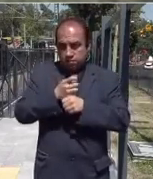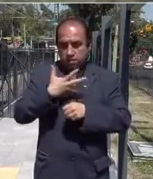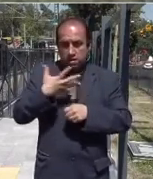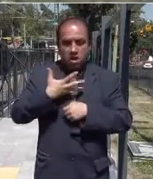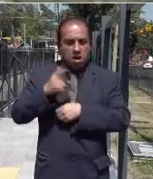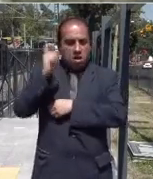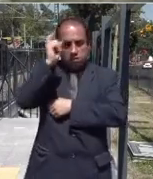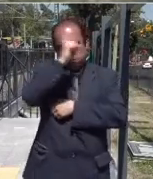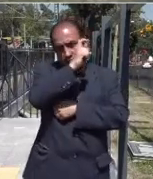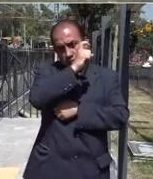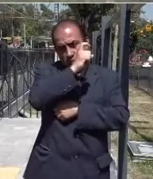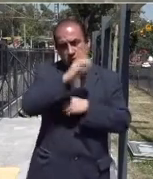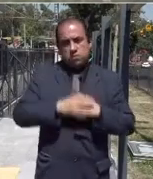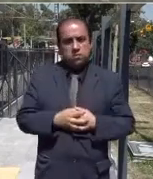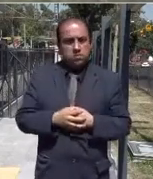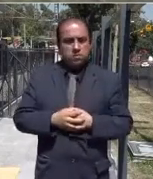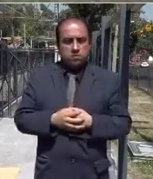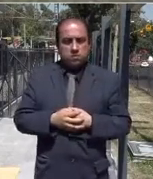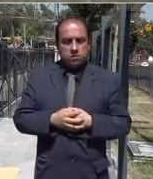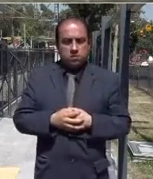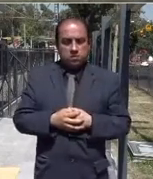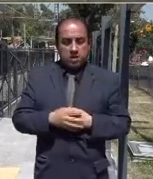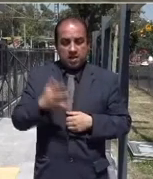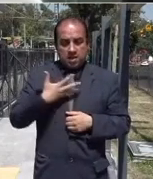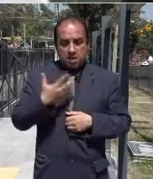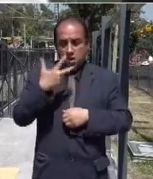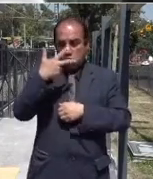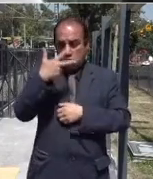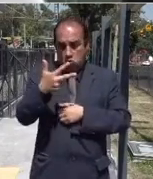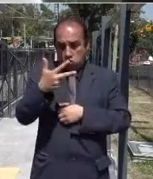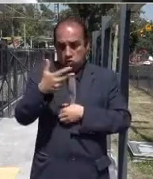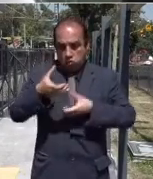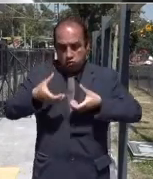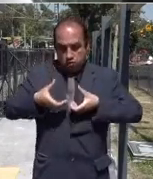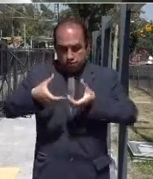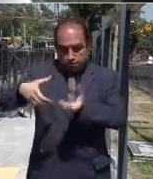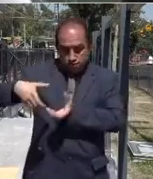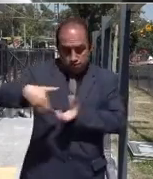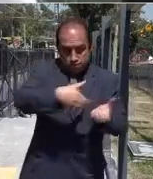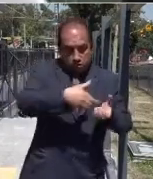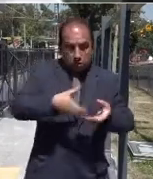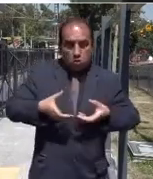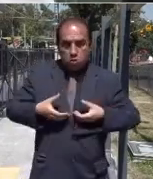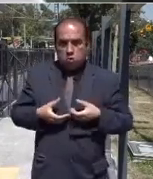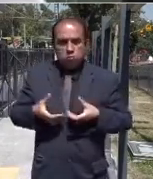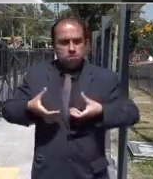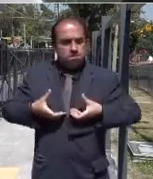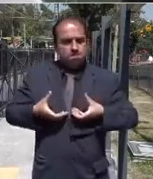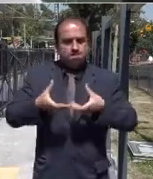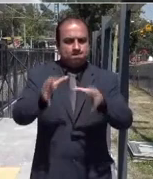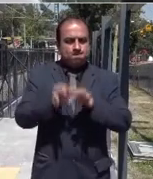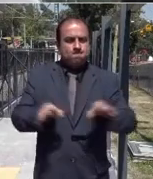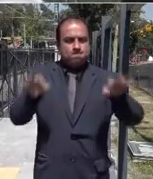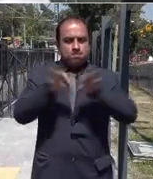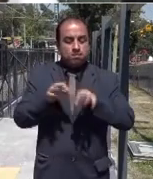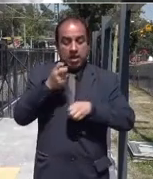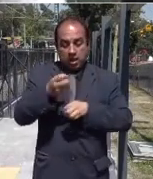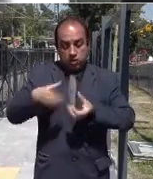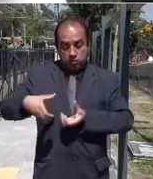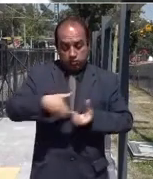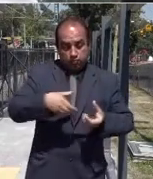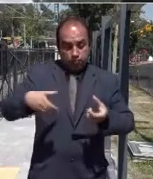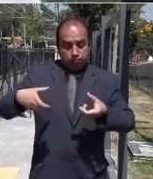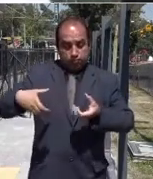dificultad o tiene la dificultad que tiene 8 cruces con vialidades muy importantes. De esos cruces ya